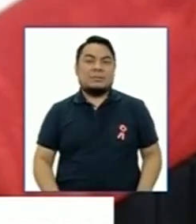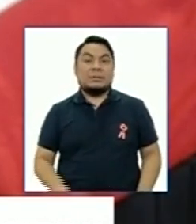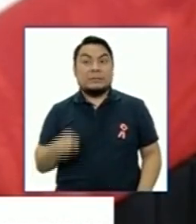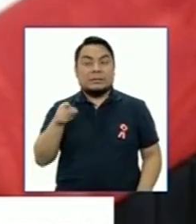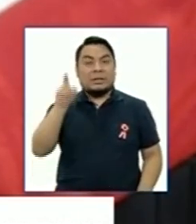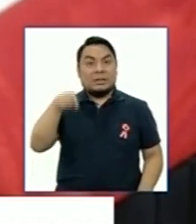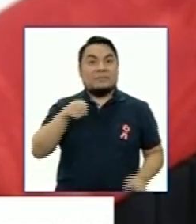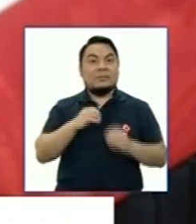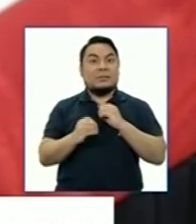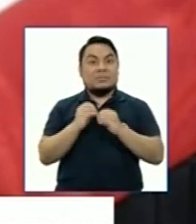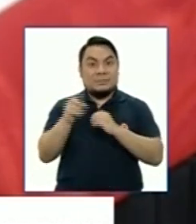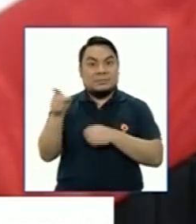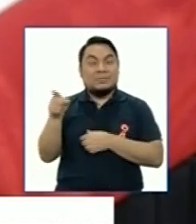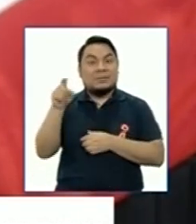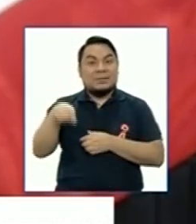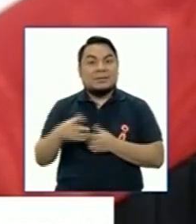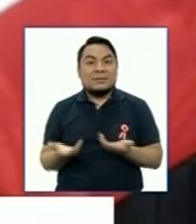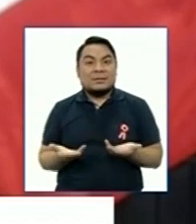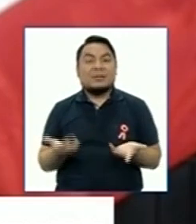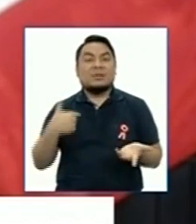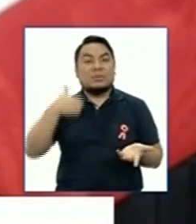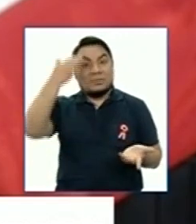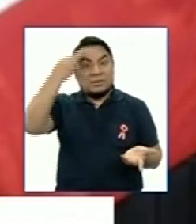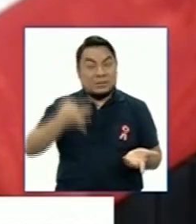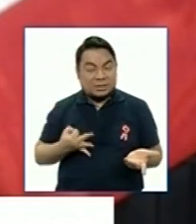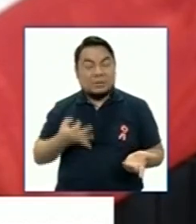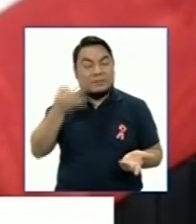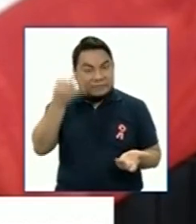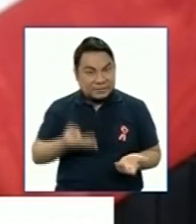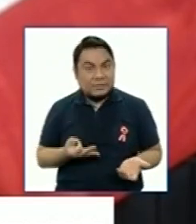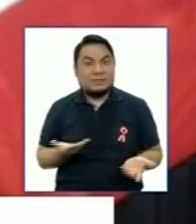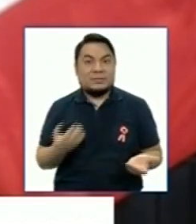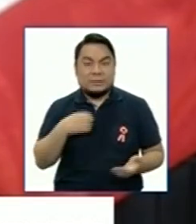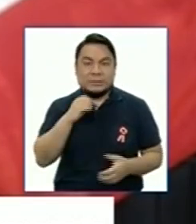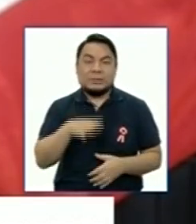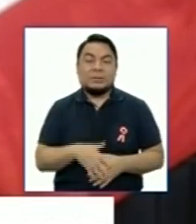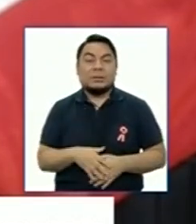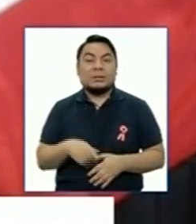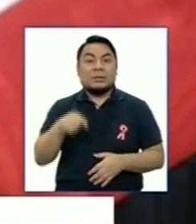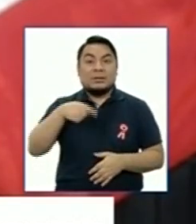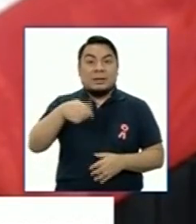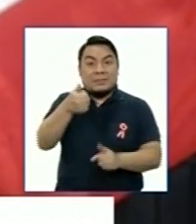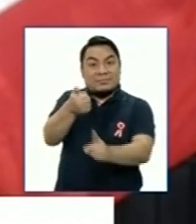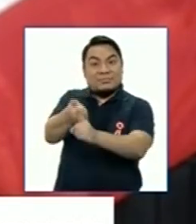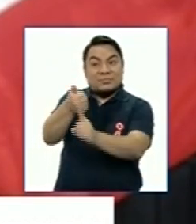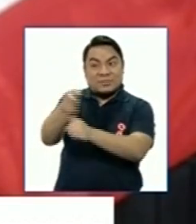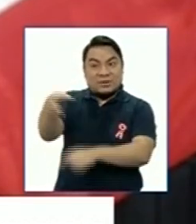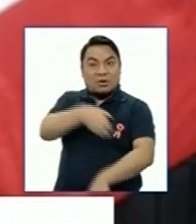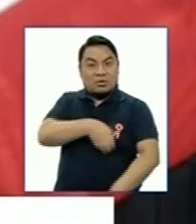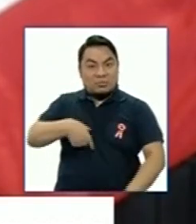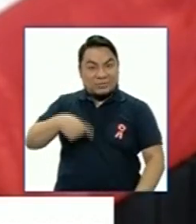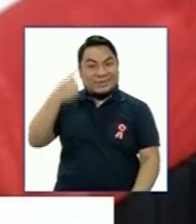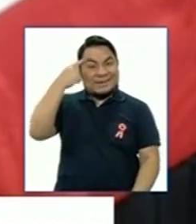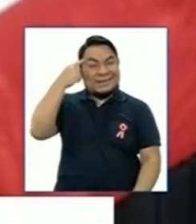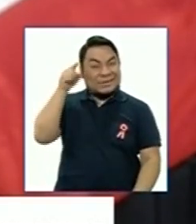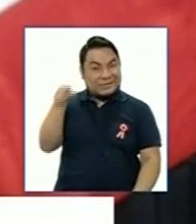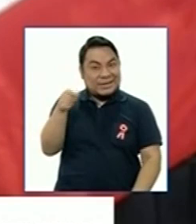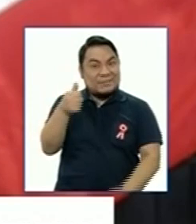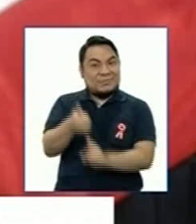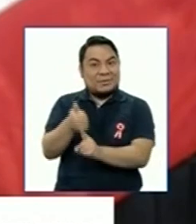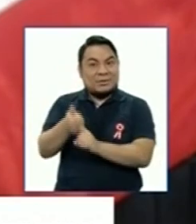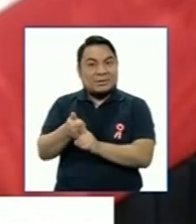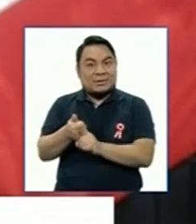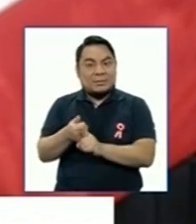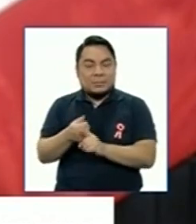este congreso martín recordemos que no que tiene varias características particulares no se parece a la anterior no tiene caras visibles